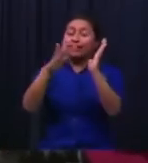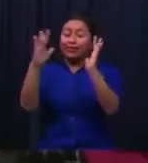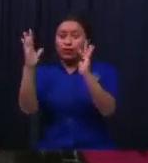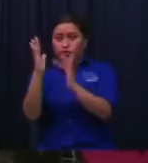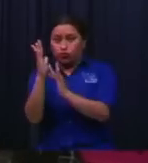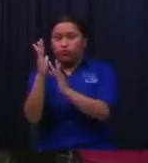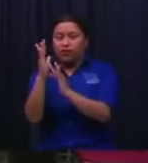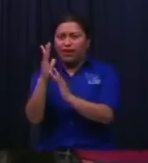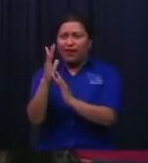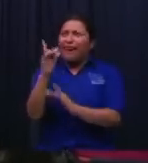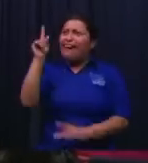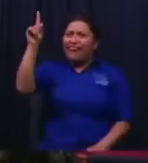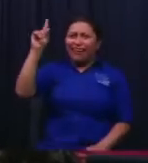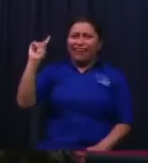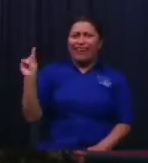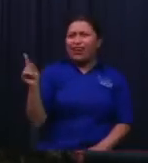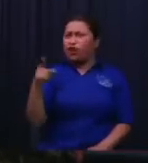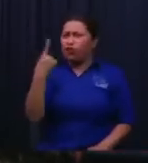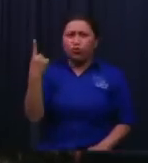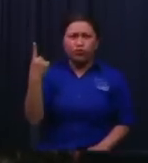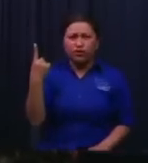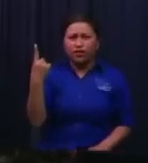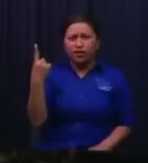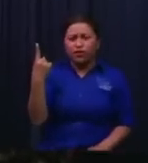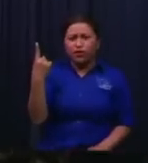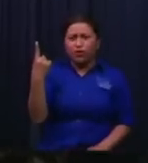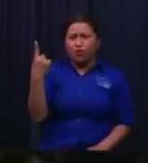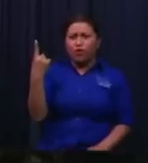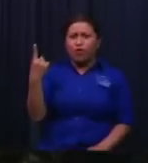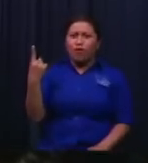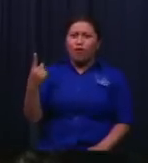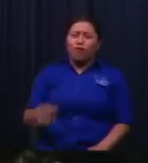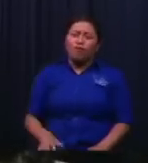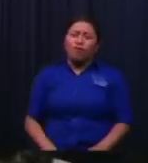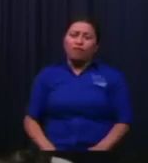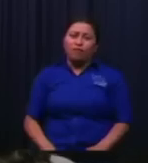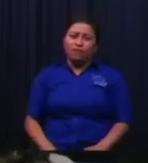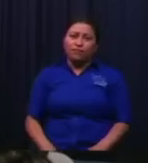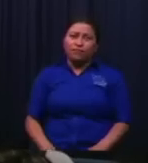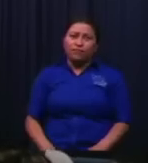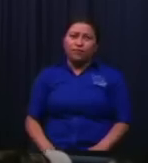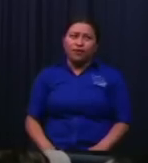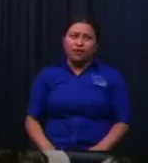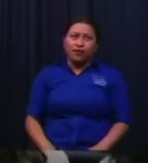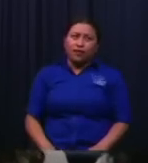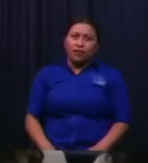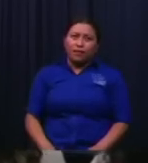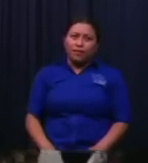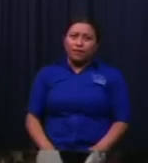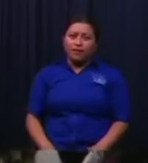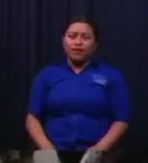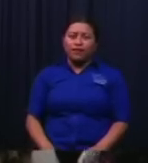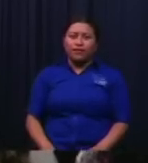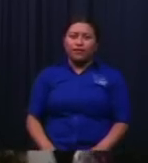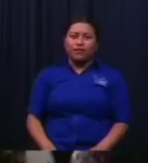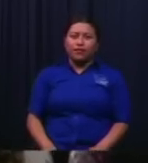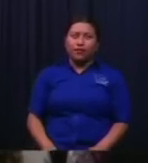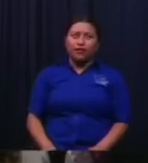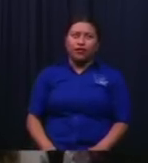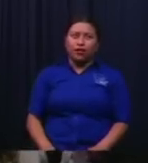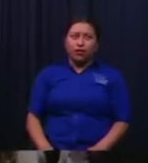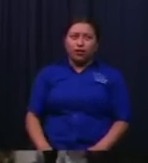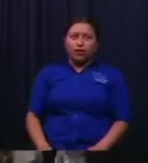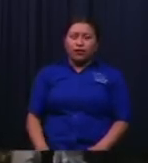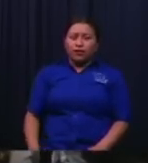Jesús. Es el único, ¿verdad? El autor y consumador de la fe, ¿verdad, hermanos? El autor y consumador de la fe, quien por el